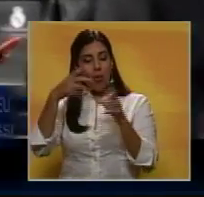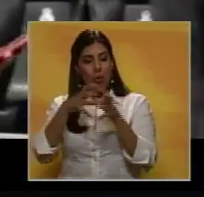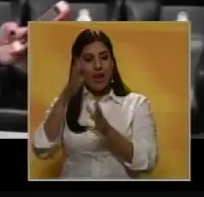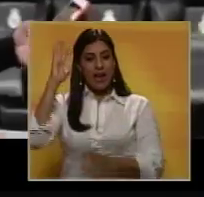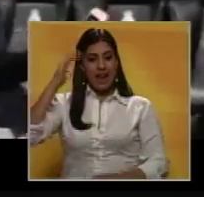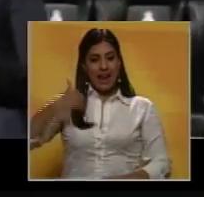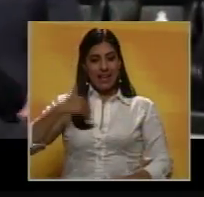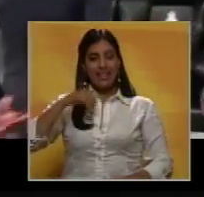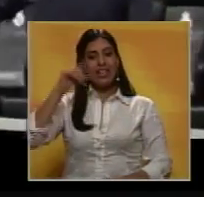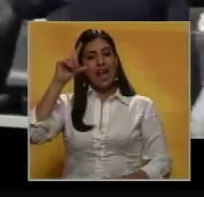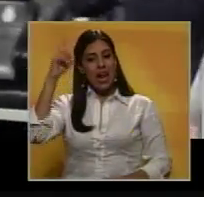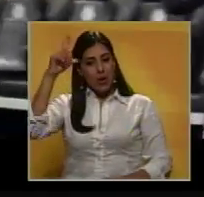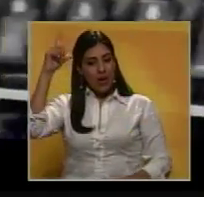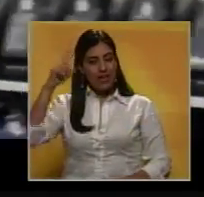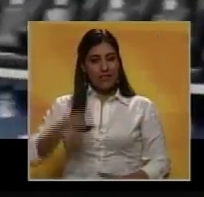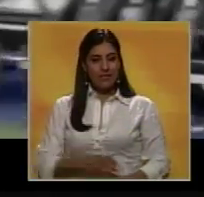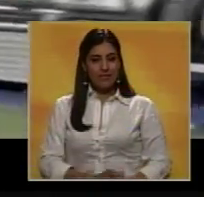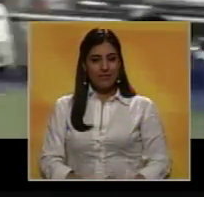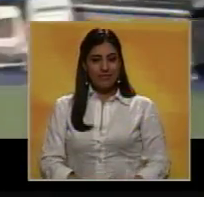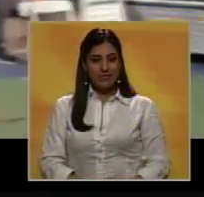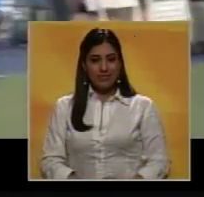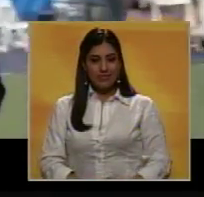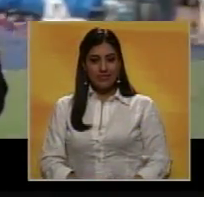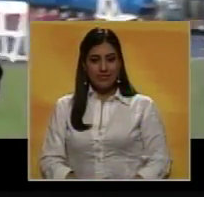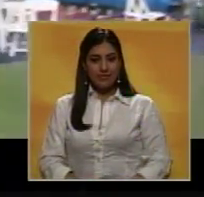argentino Lionel Messi.